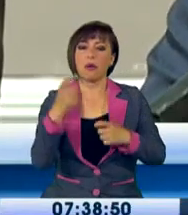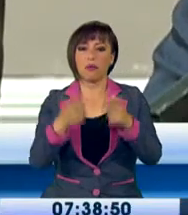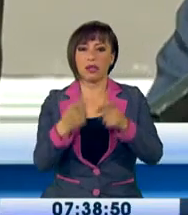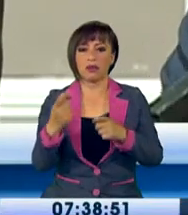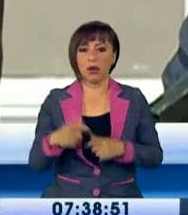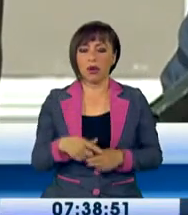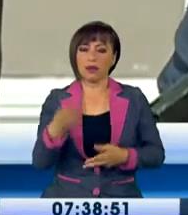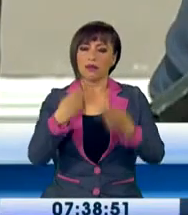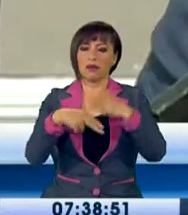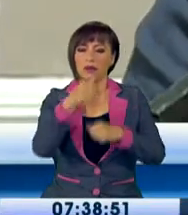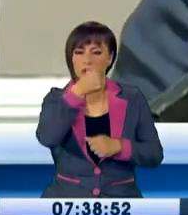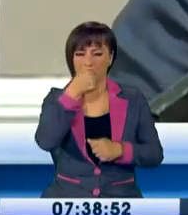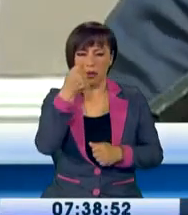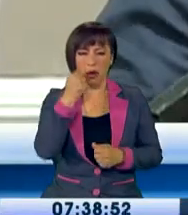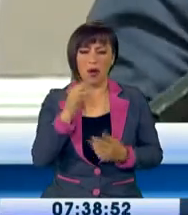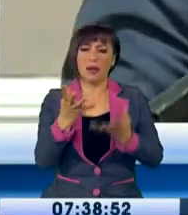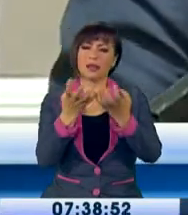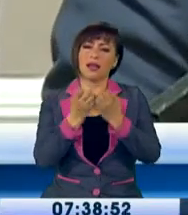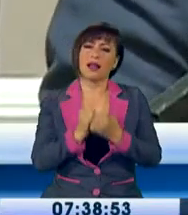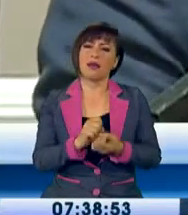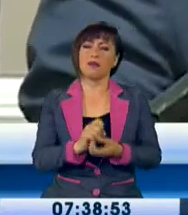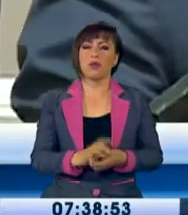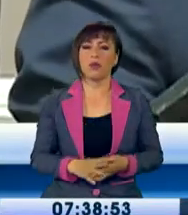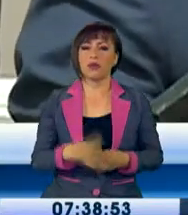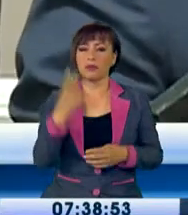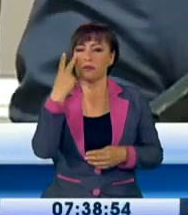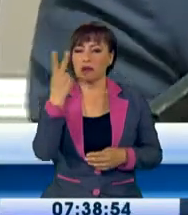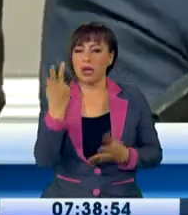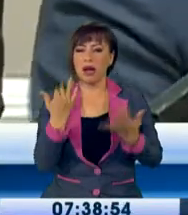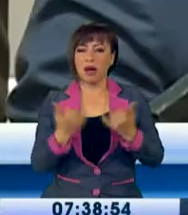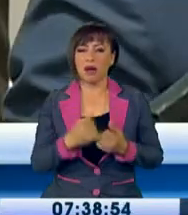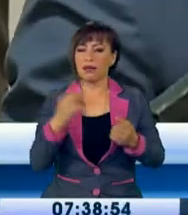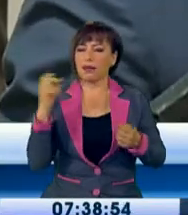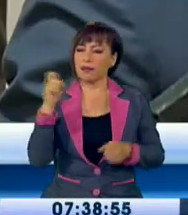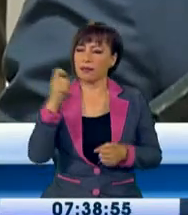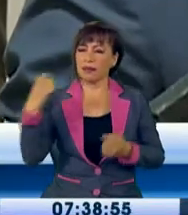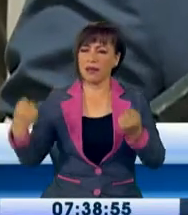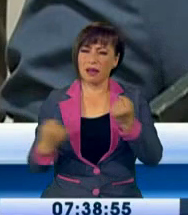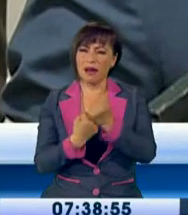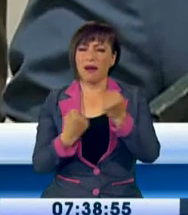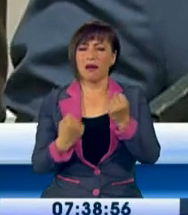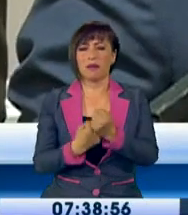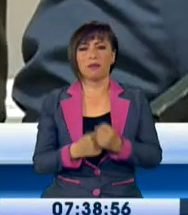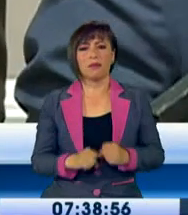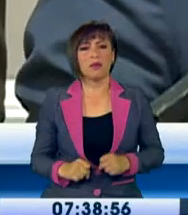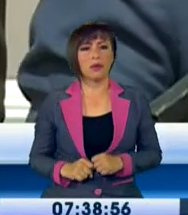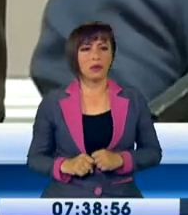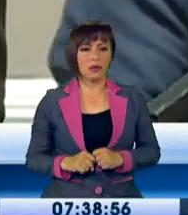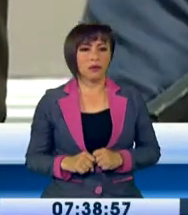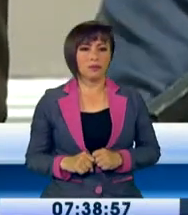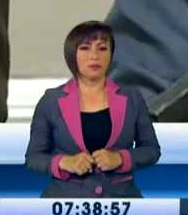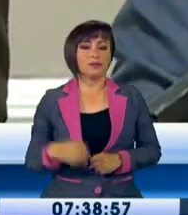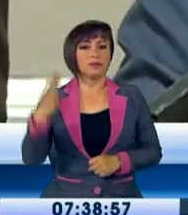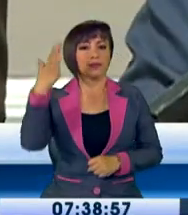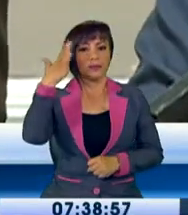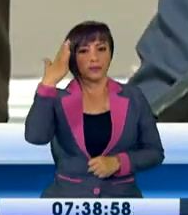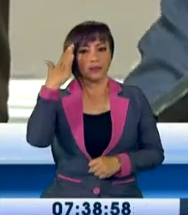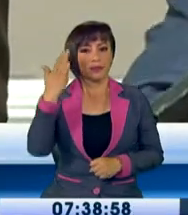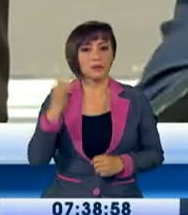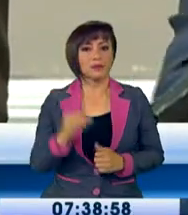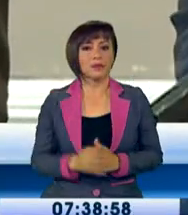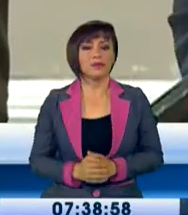microtráfico deben convertirse en la prioridad. Señor comandante general, señores generales,